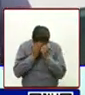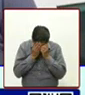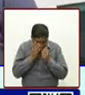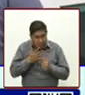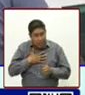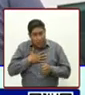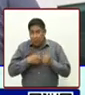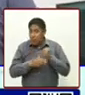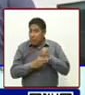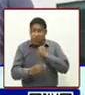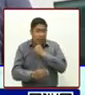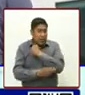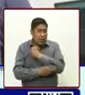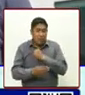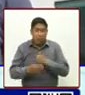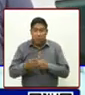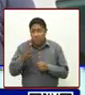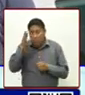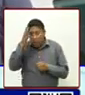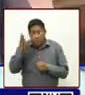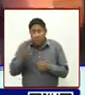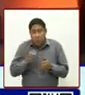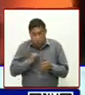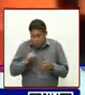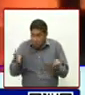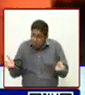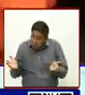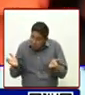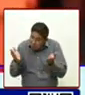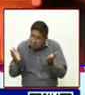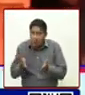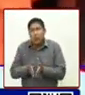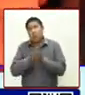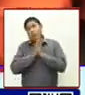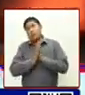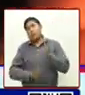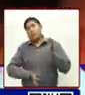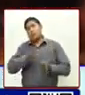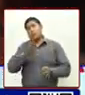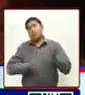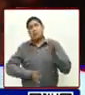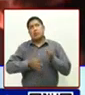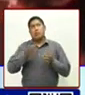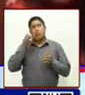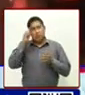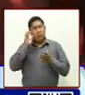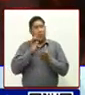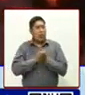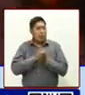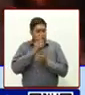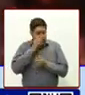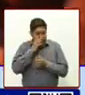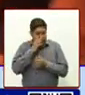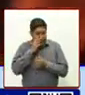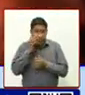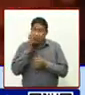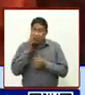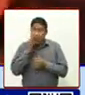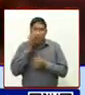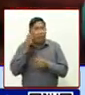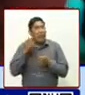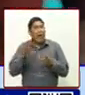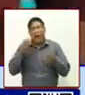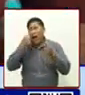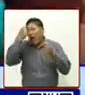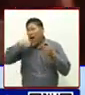son mis ahijados. Y bueno, pedimos justicia. creo que la mamá no tiene lágrimas.